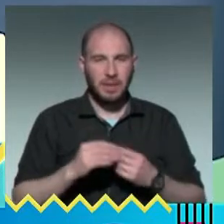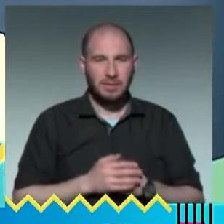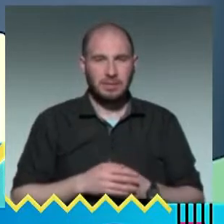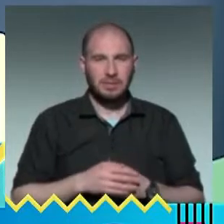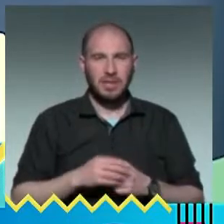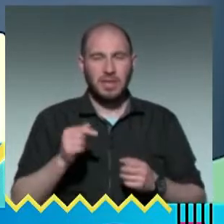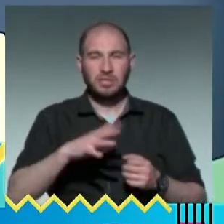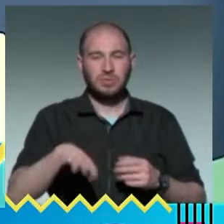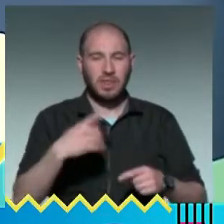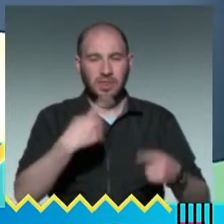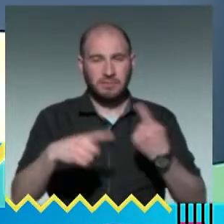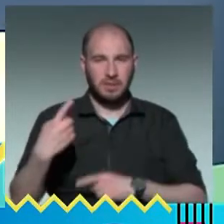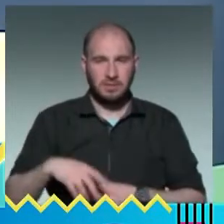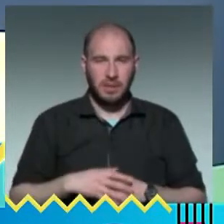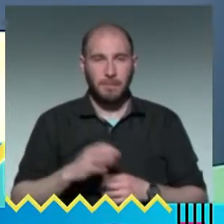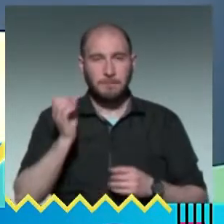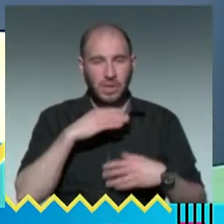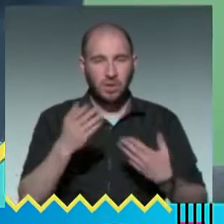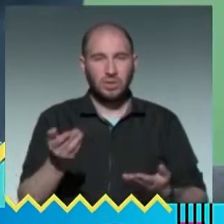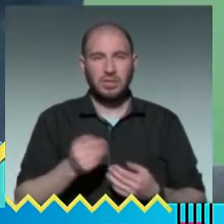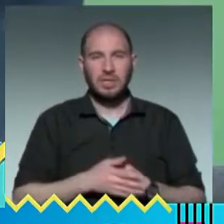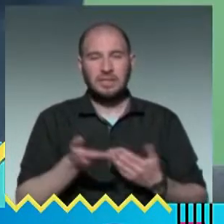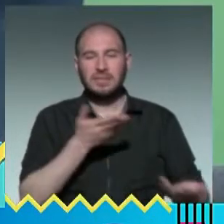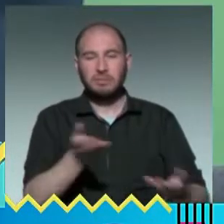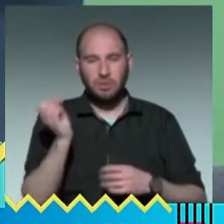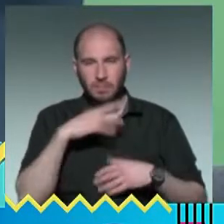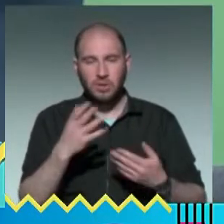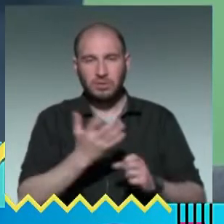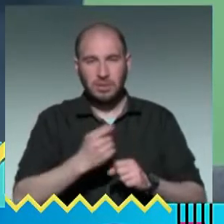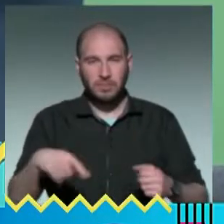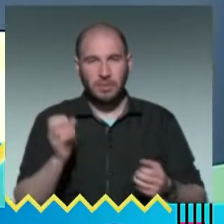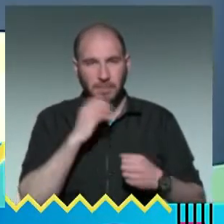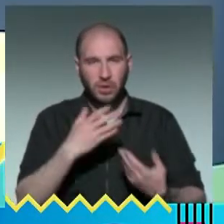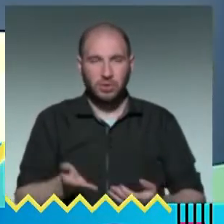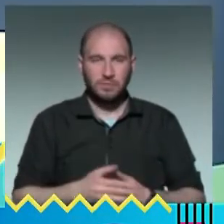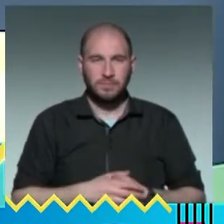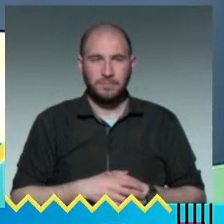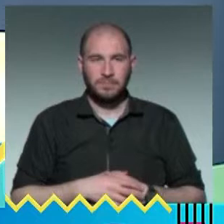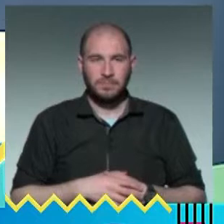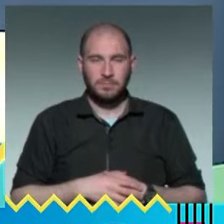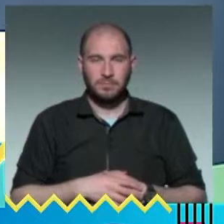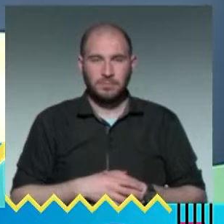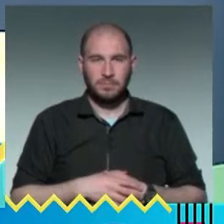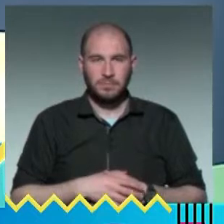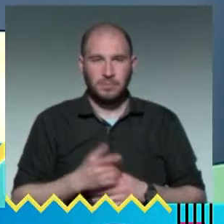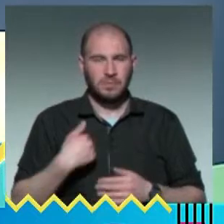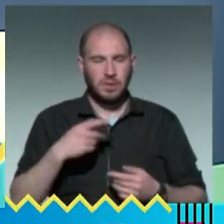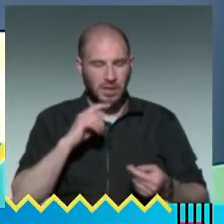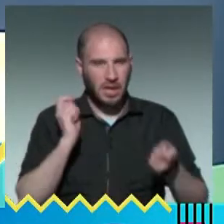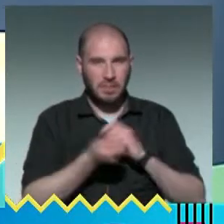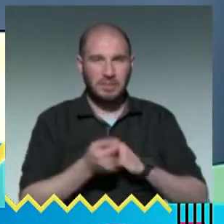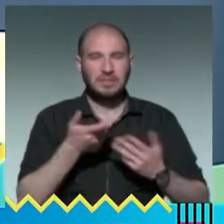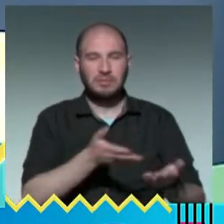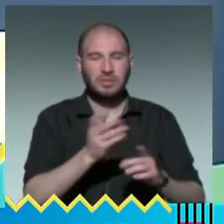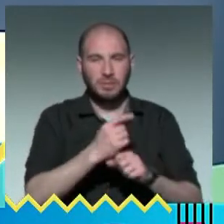densificar la ciudad, mejorar la prestación de esos servicios de transporte que no, y me corrijo, no servicios